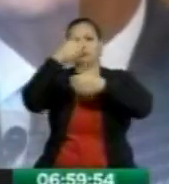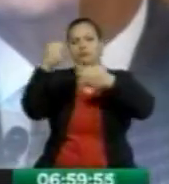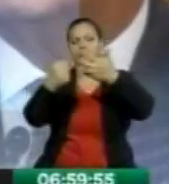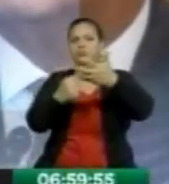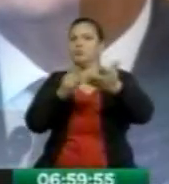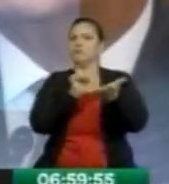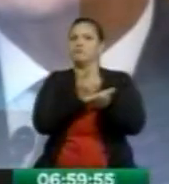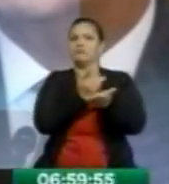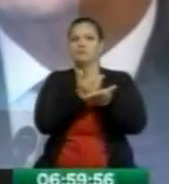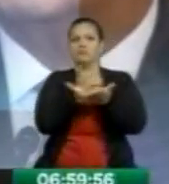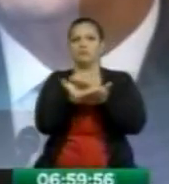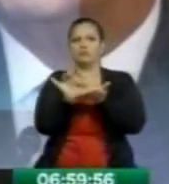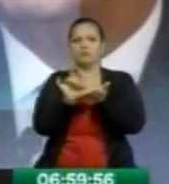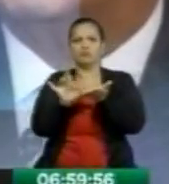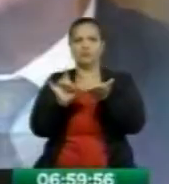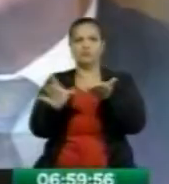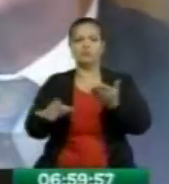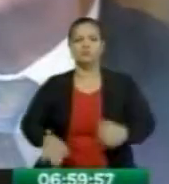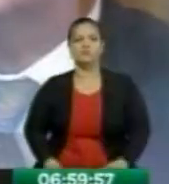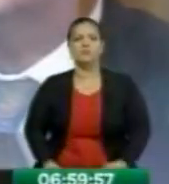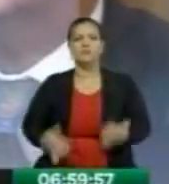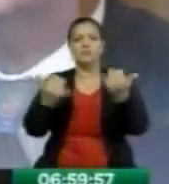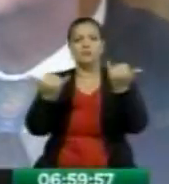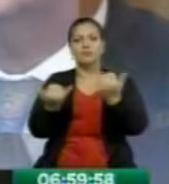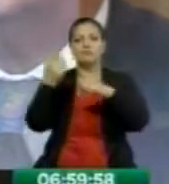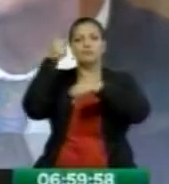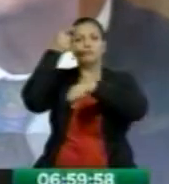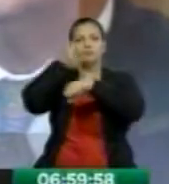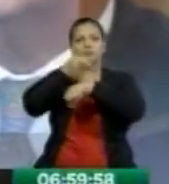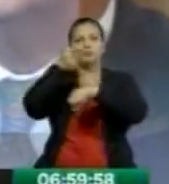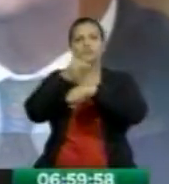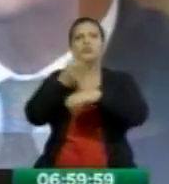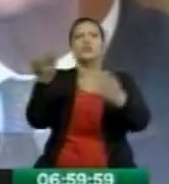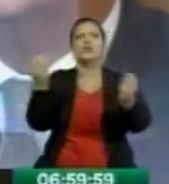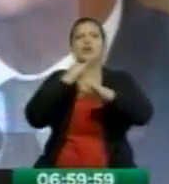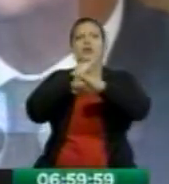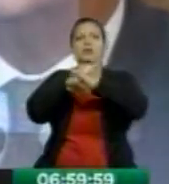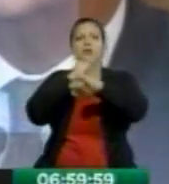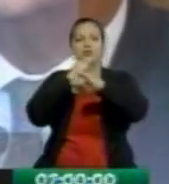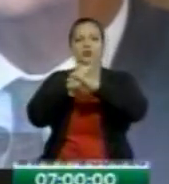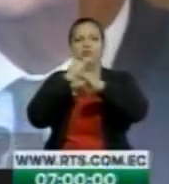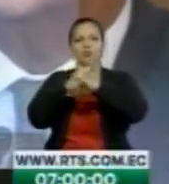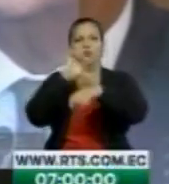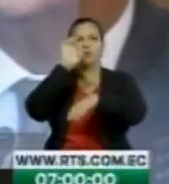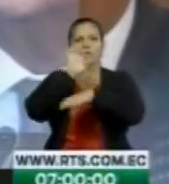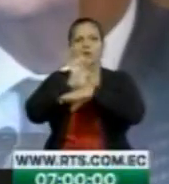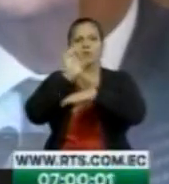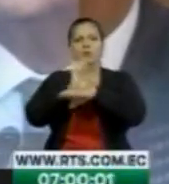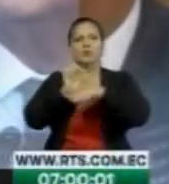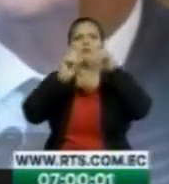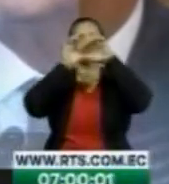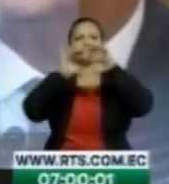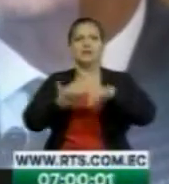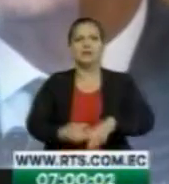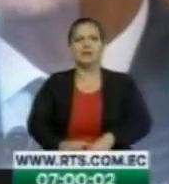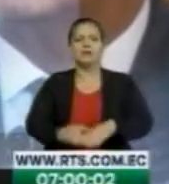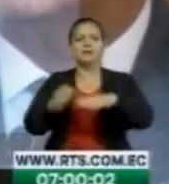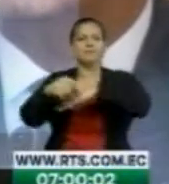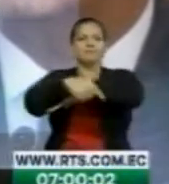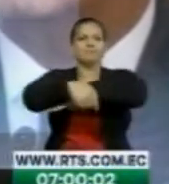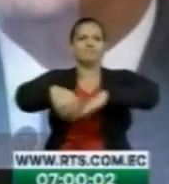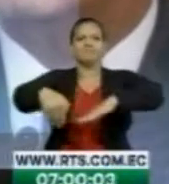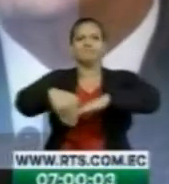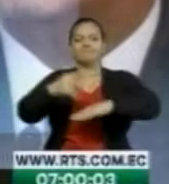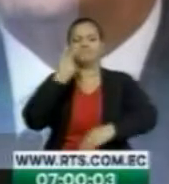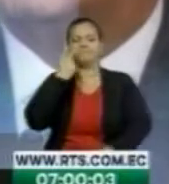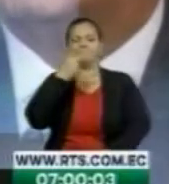consulados más se ordenó la eliminación del instituto espacial ecuatoriano de la secretaria de límites internos y